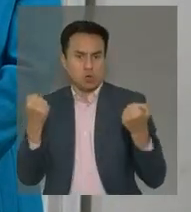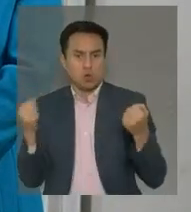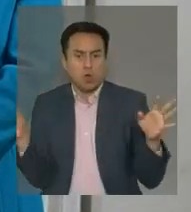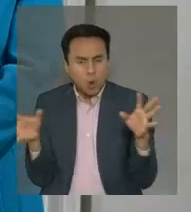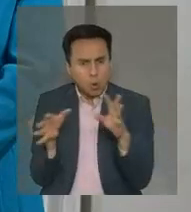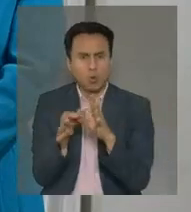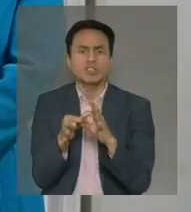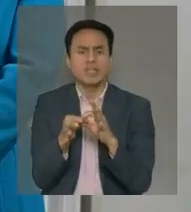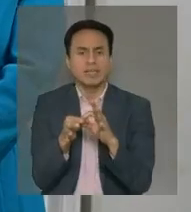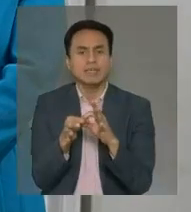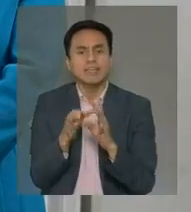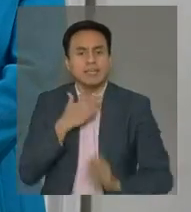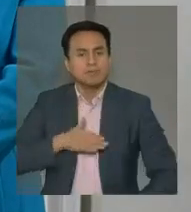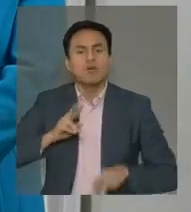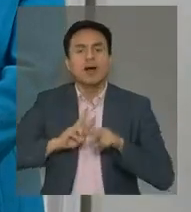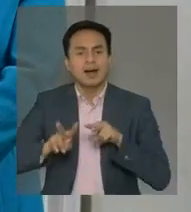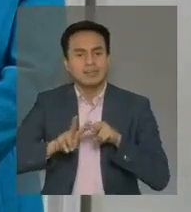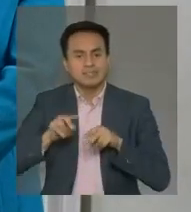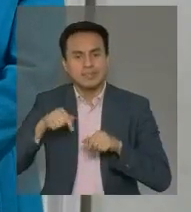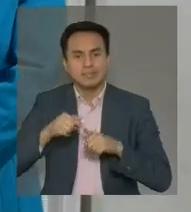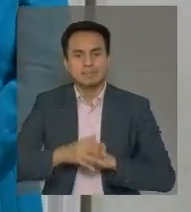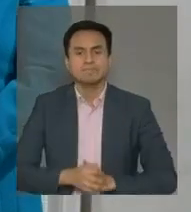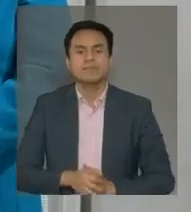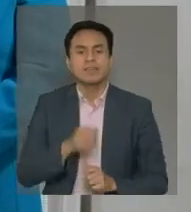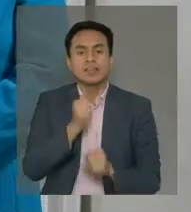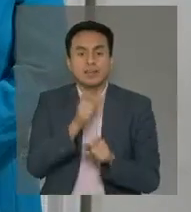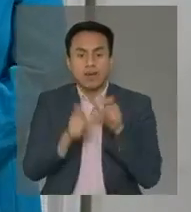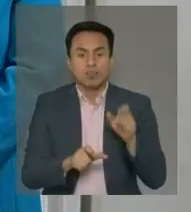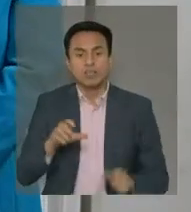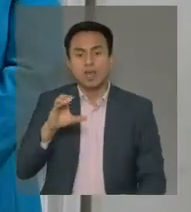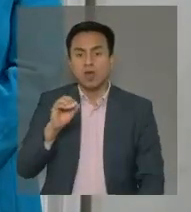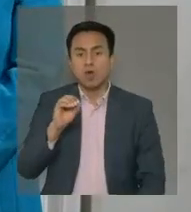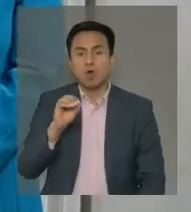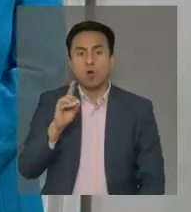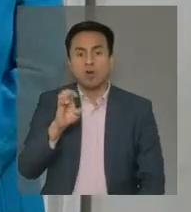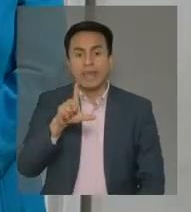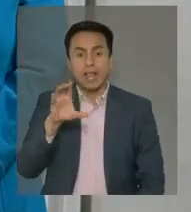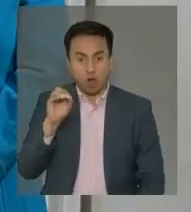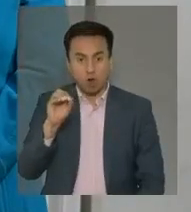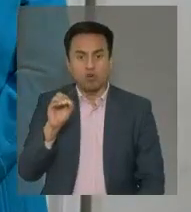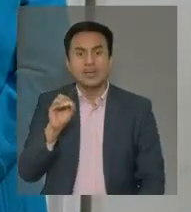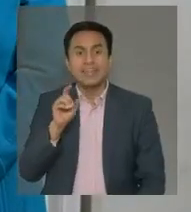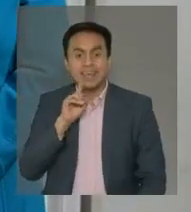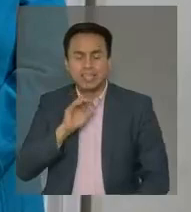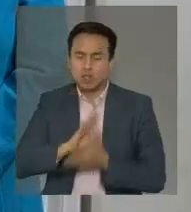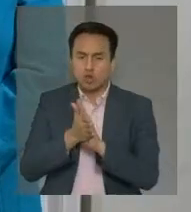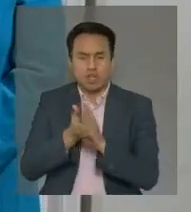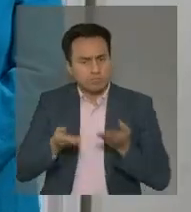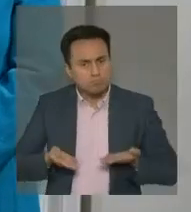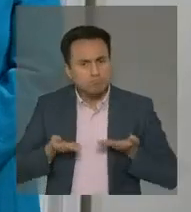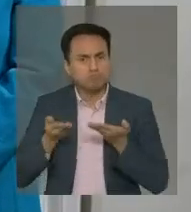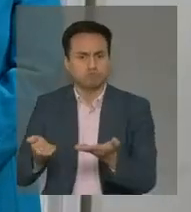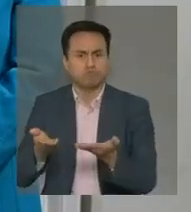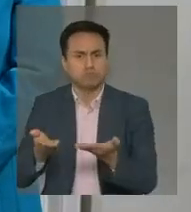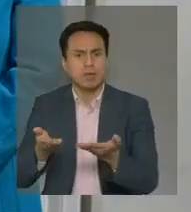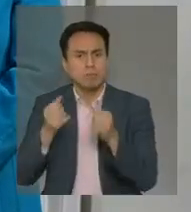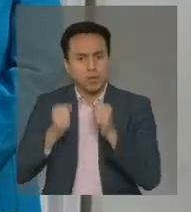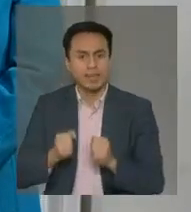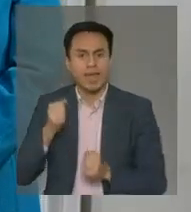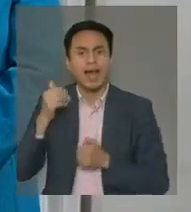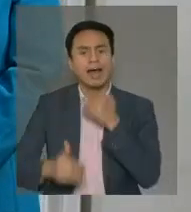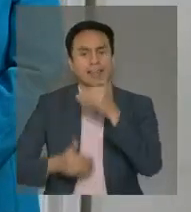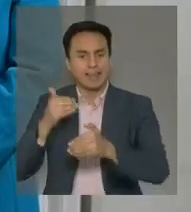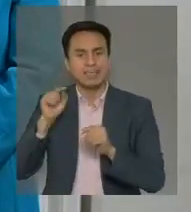los eso lo que queremos hacer a los trabajadores de codelco cuentan con toda mi disponibilidad para poder llevar